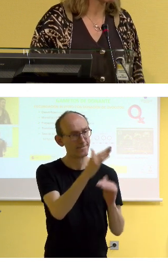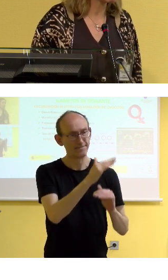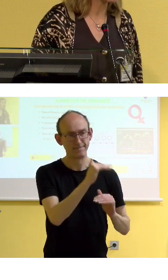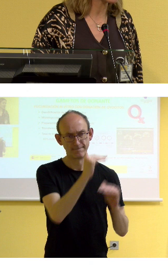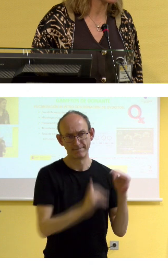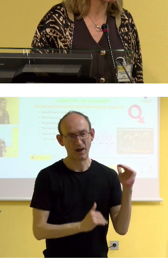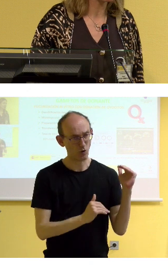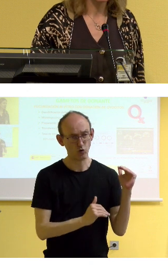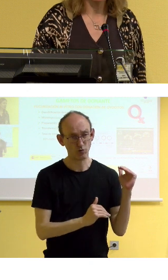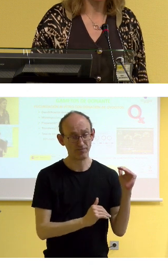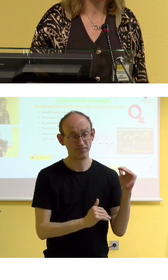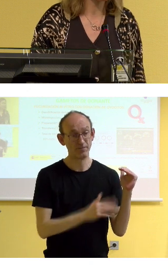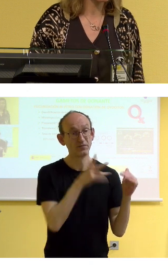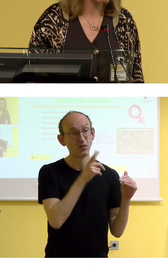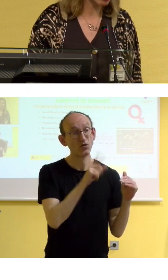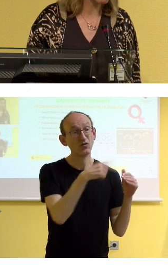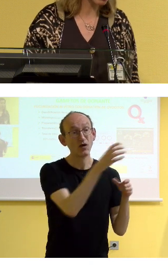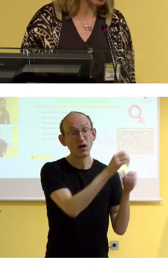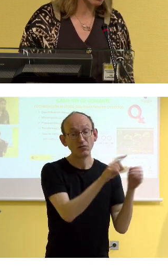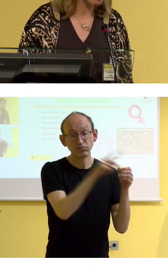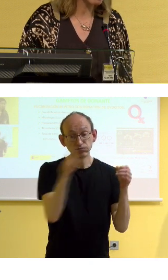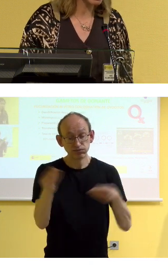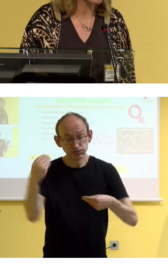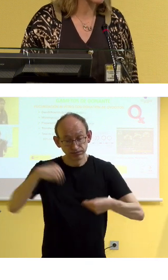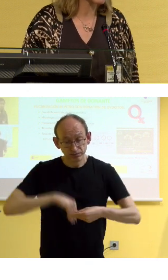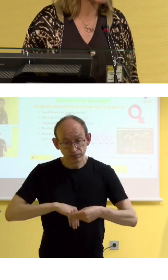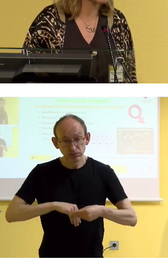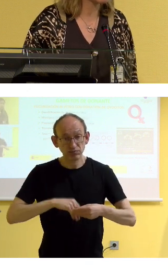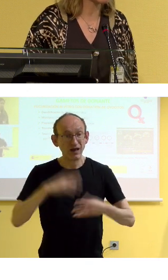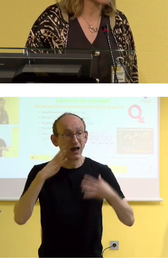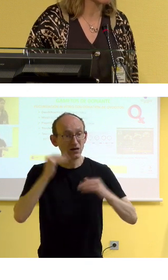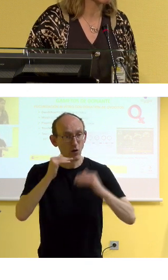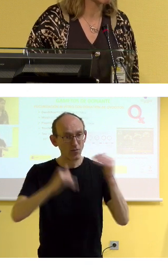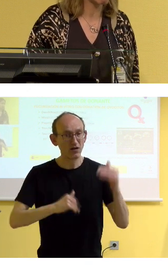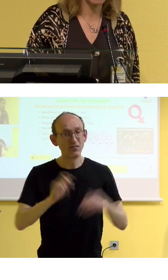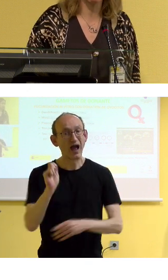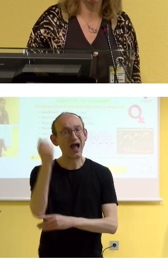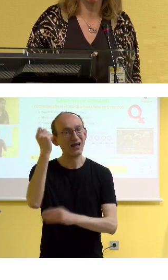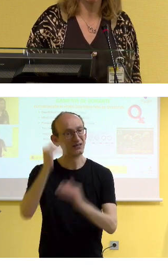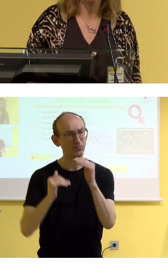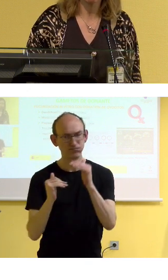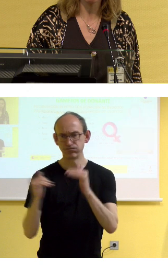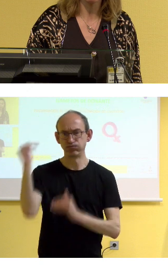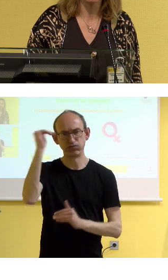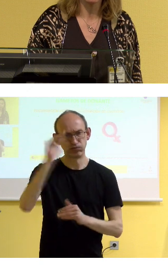tasa de implantación y el riesgo de aborto es mucho menor y la tasa de éxito es mayor. ¿Vale?